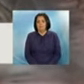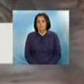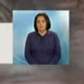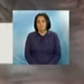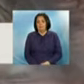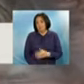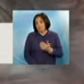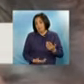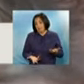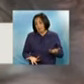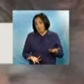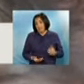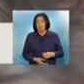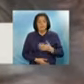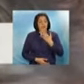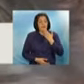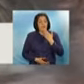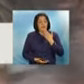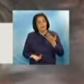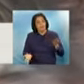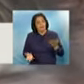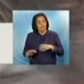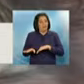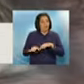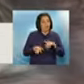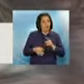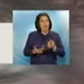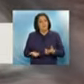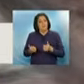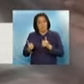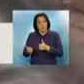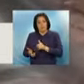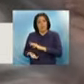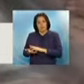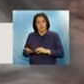Y es que claro, ¿quién se va a resistir a tan buena sesión?